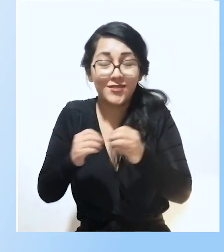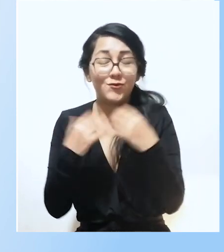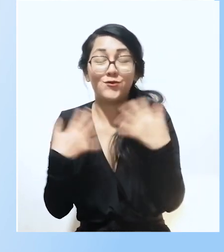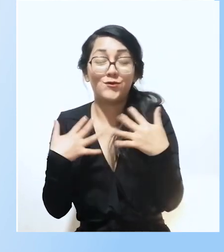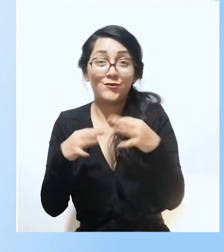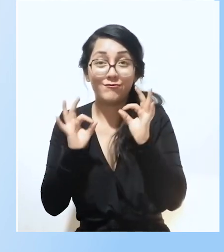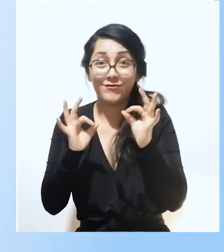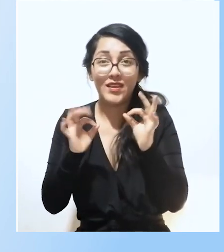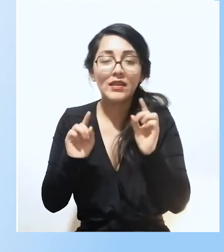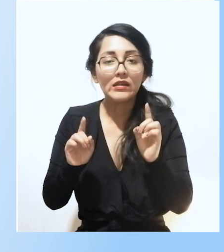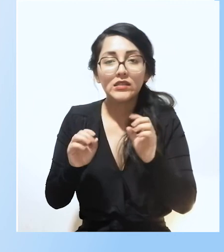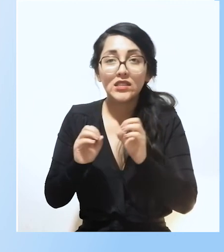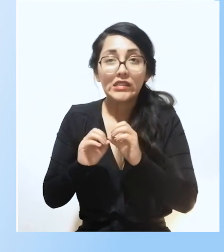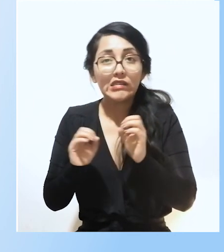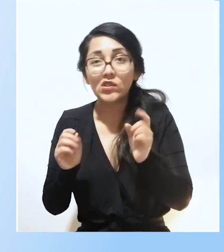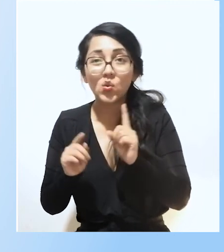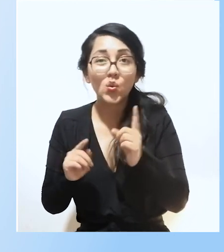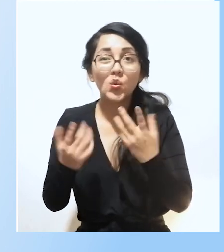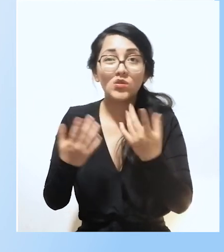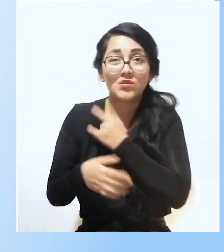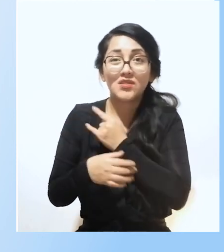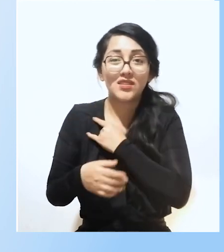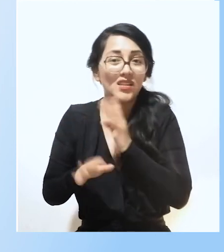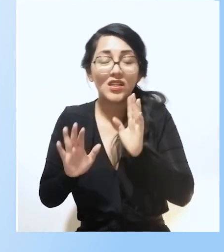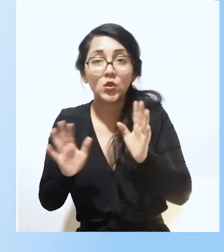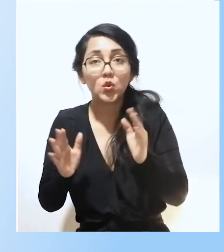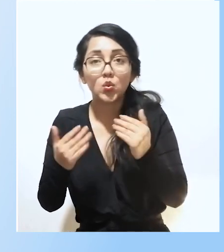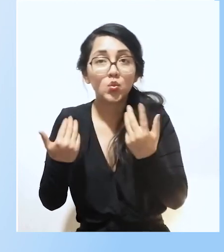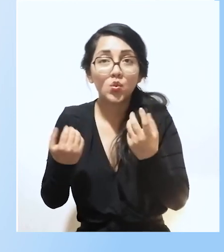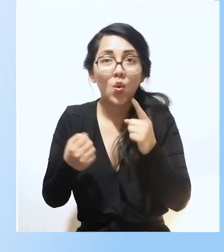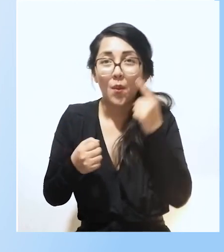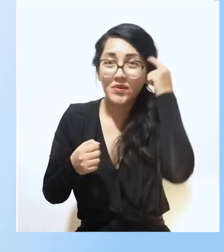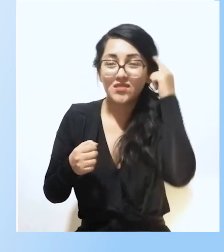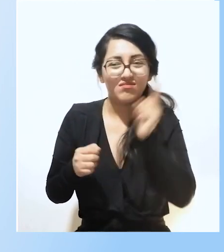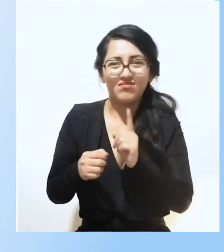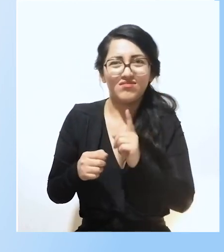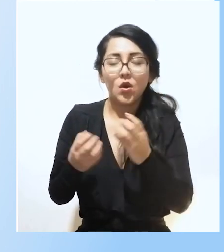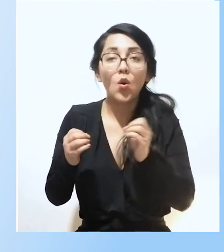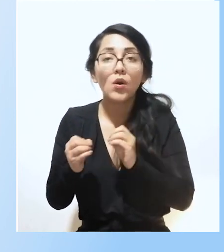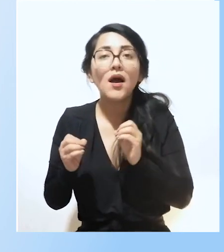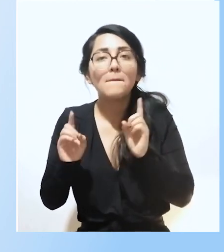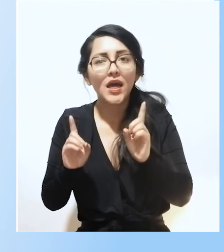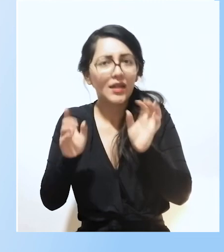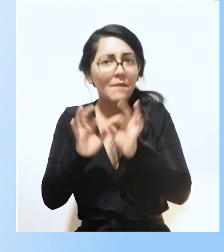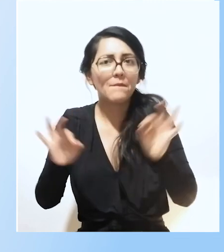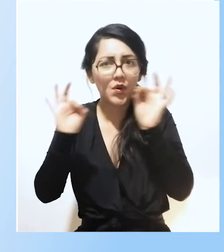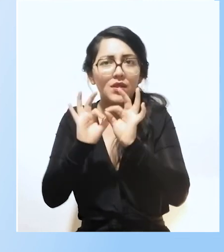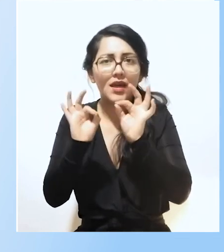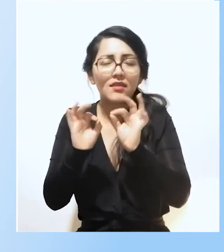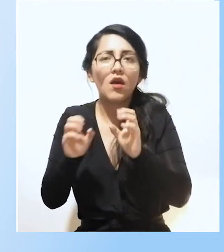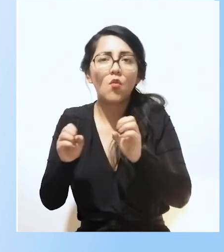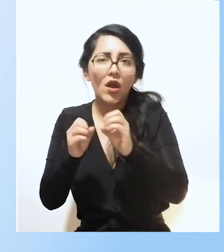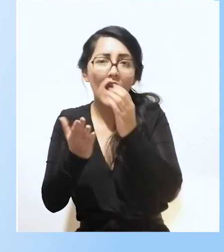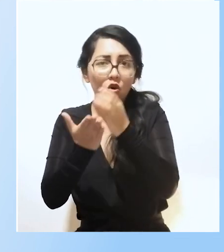hacer una sola asignatura, o la universidad no tiene esos recursos o no le parece adecuado, por lo menos dentro de muchas materias